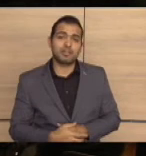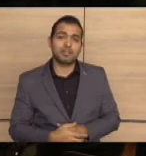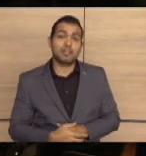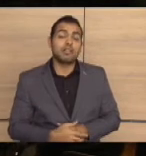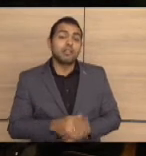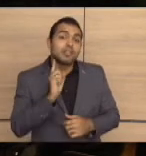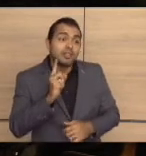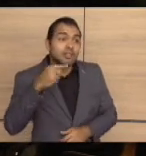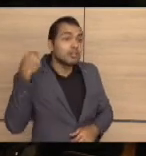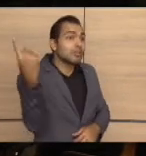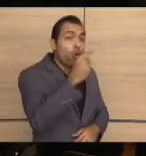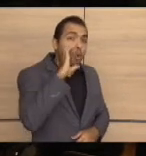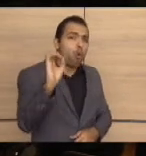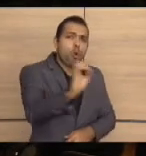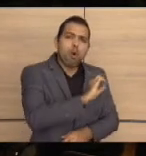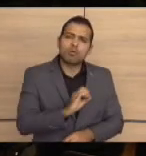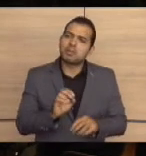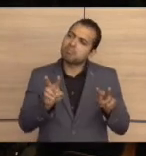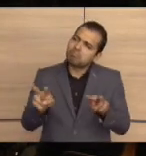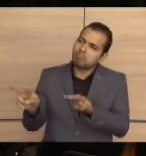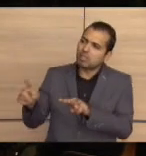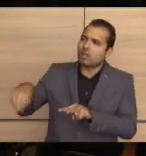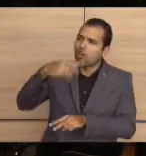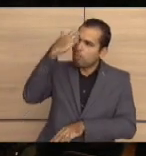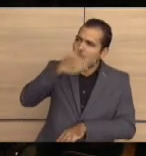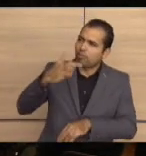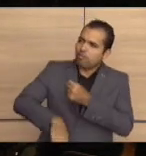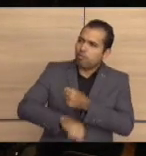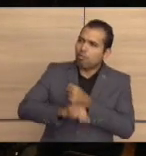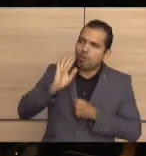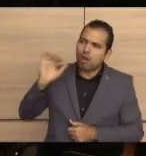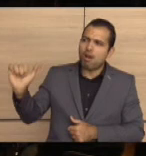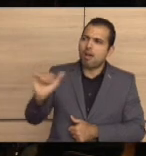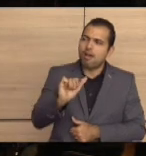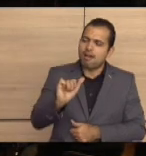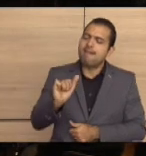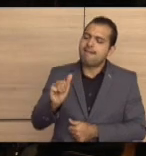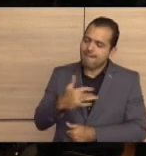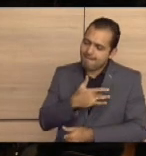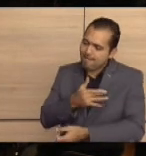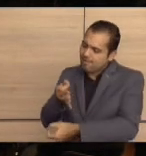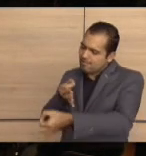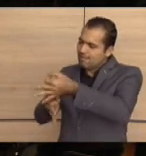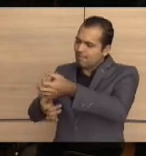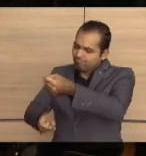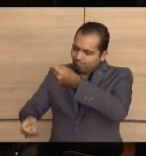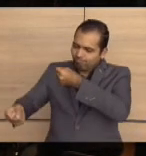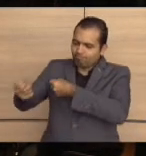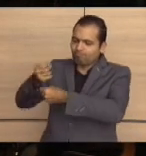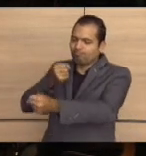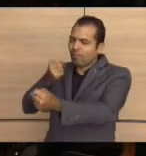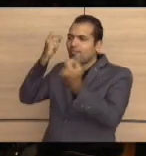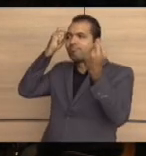empatía, ¿entiendes? Y así pueden comenzar a pensar como mujeres y entender qué es lo que nosotros estamos pidiendo.